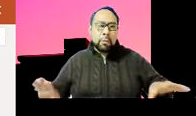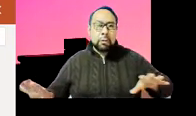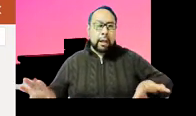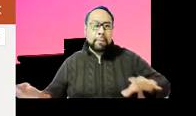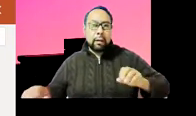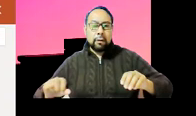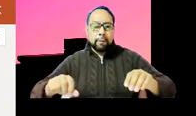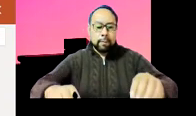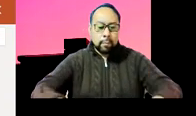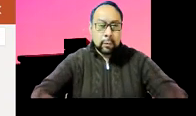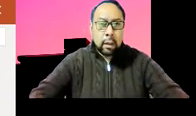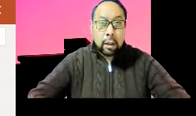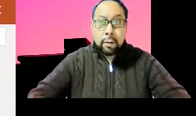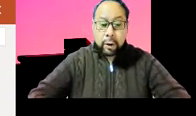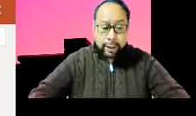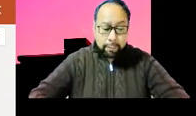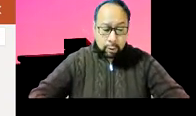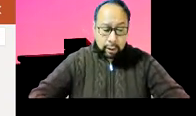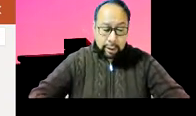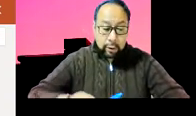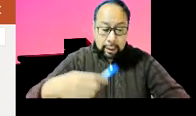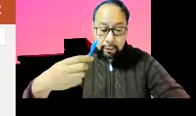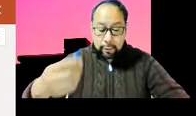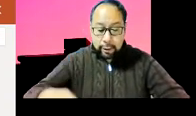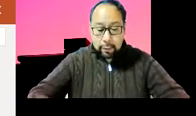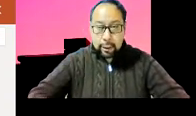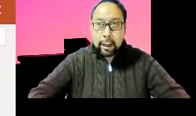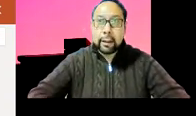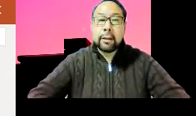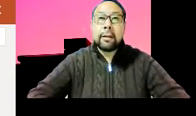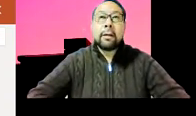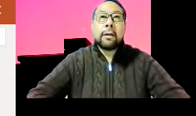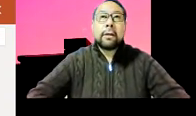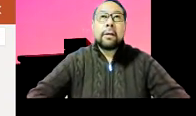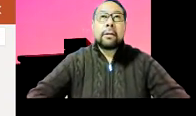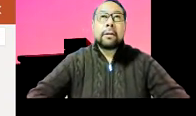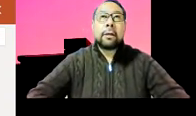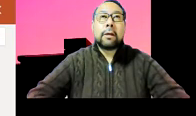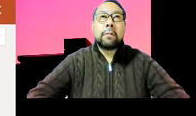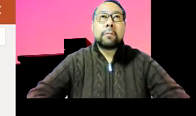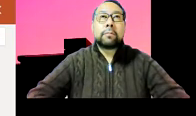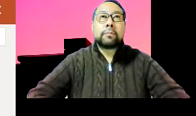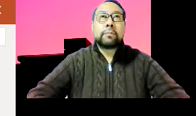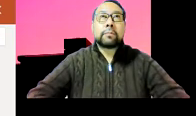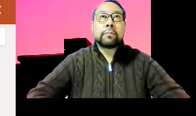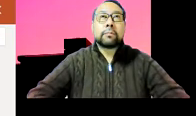no estamos tan mal. Por ejemplo, lo que vi ahorita con esto de las